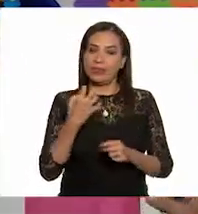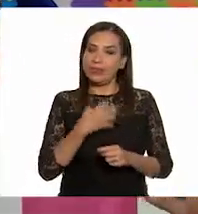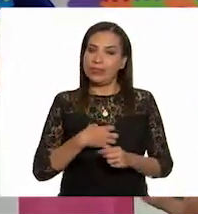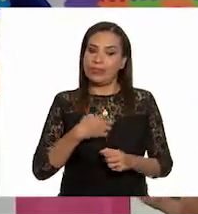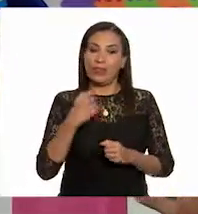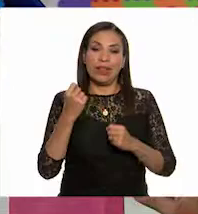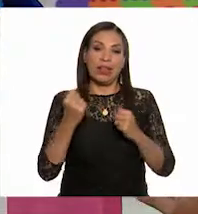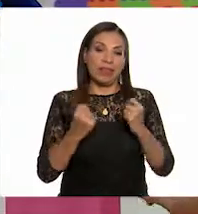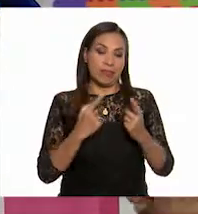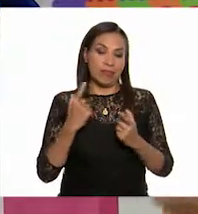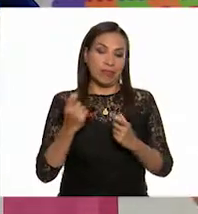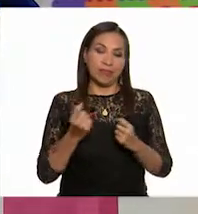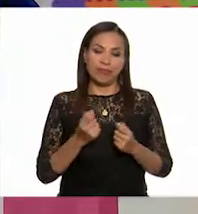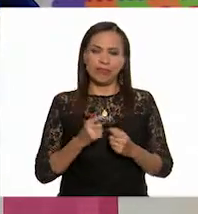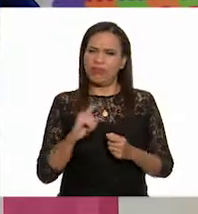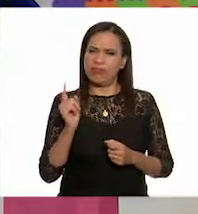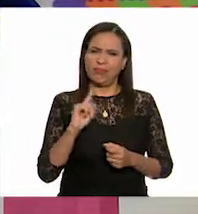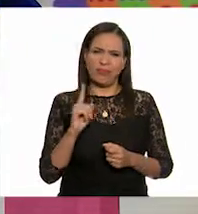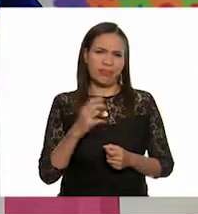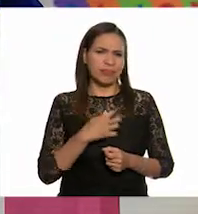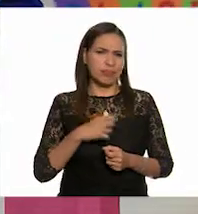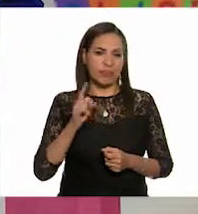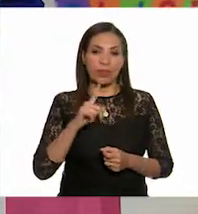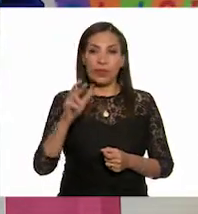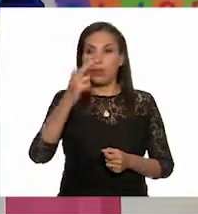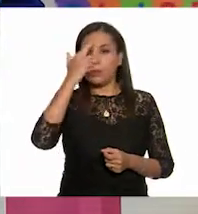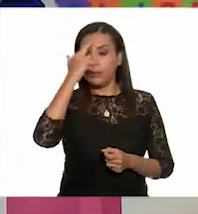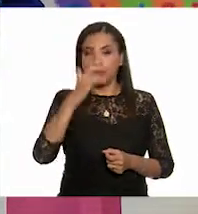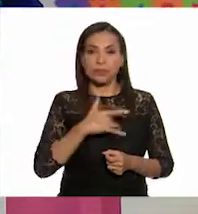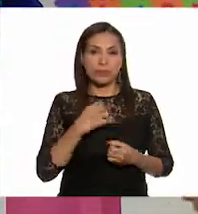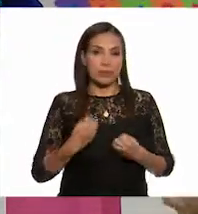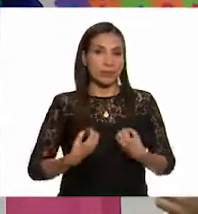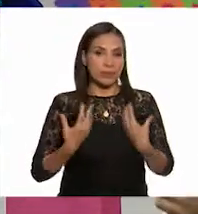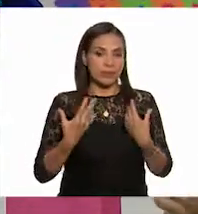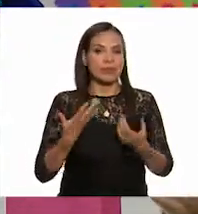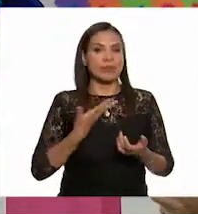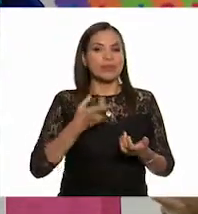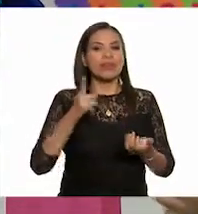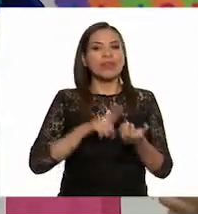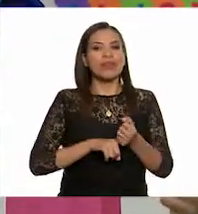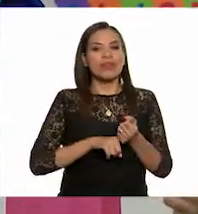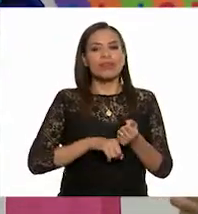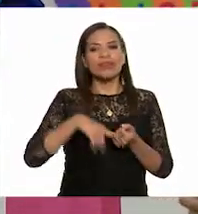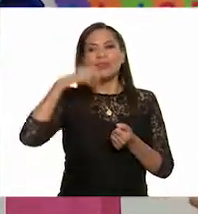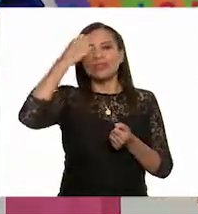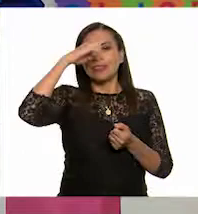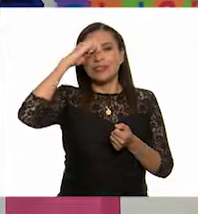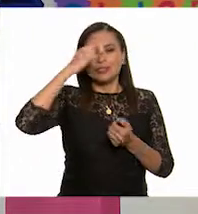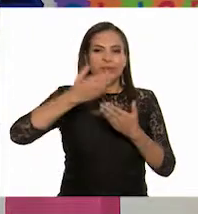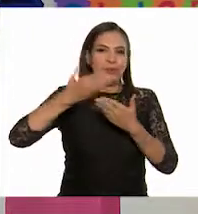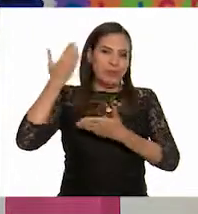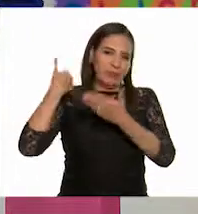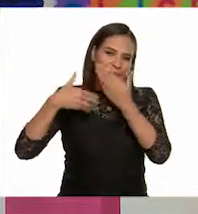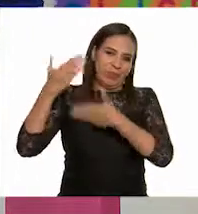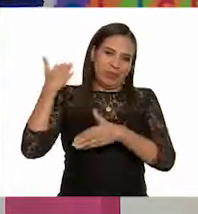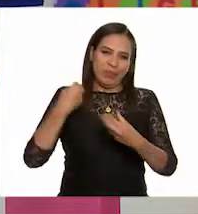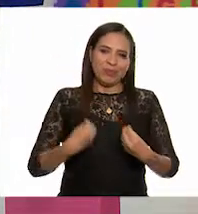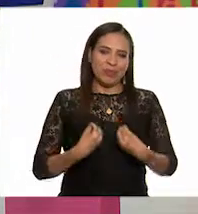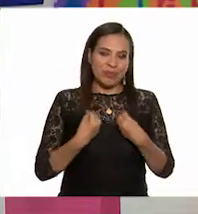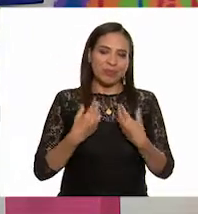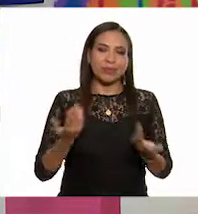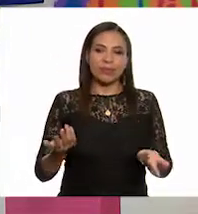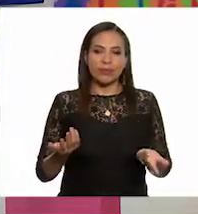pero pudiera ser también que otros no lo estuvieran tanto. Recuerden que los estados de ánimo tienen que ver con experiencias pasadas.